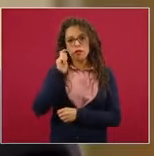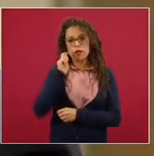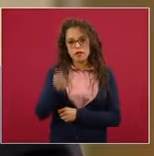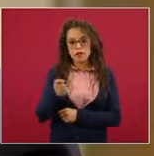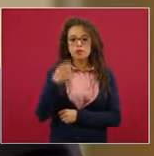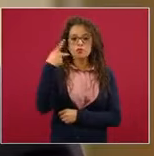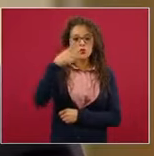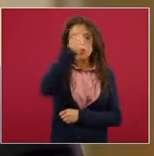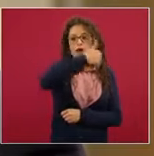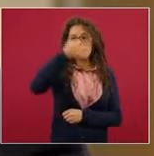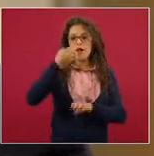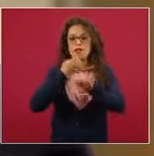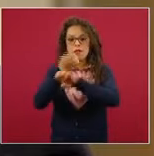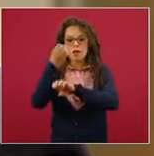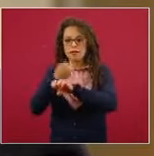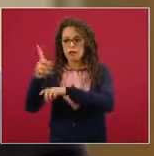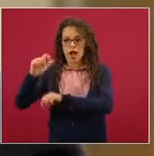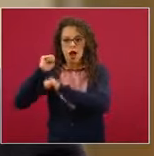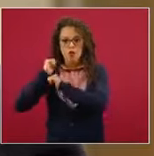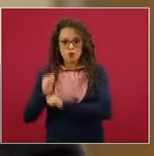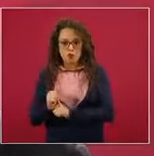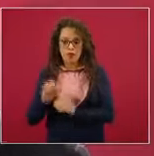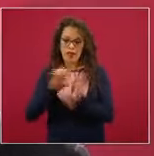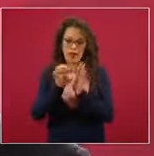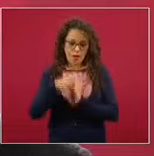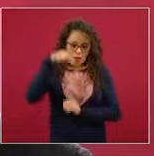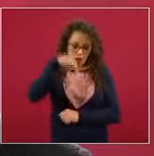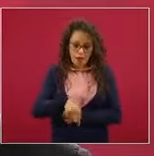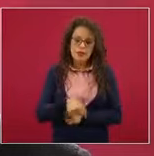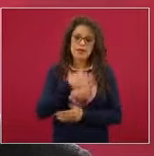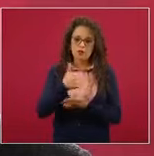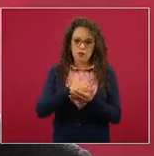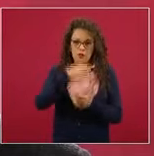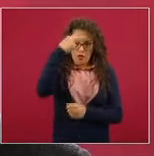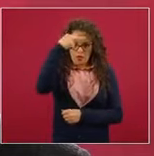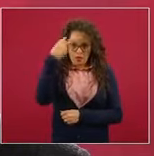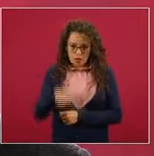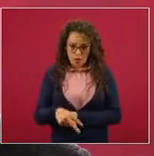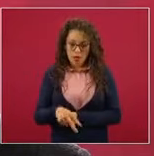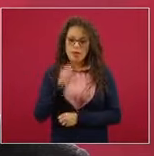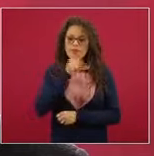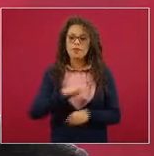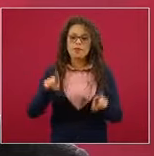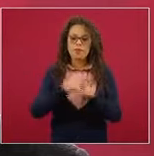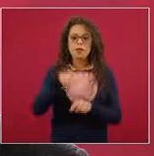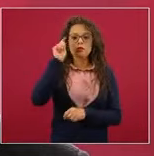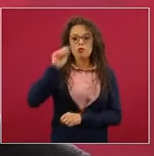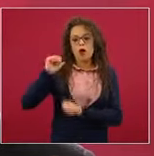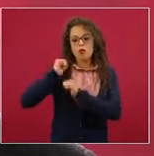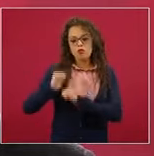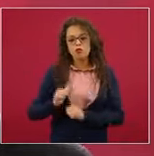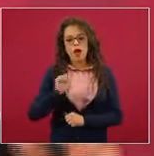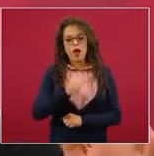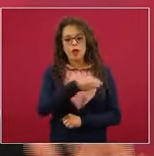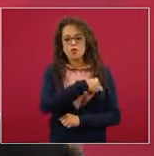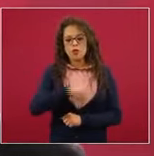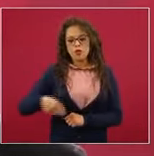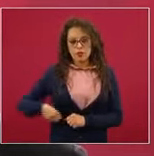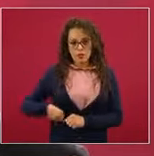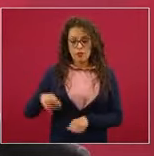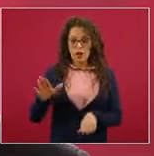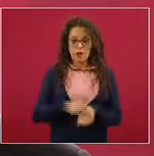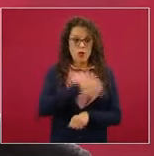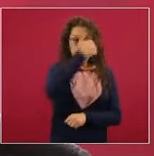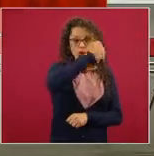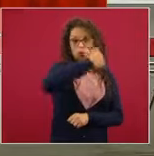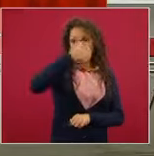entidad federativa, a su estado o la Ciudad de México, también a las que dispongan las autoridades municipales. El riesgo es diferente